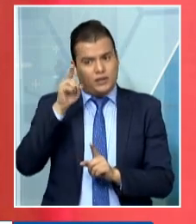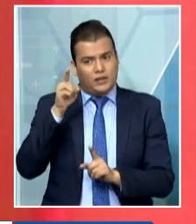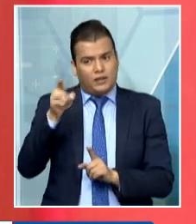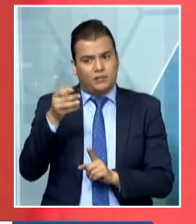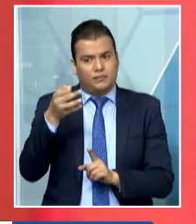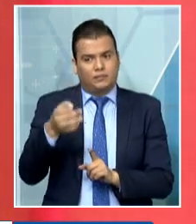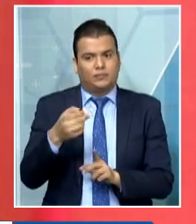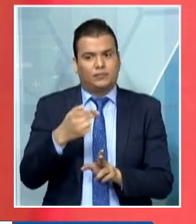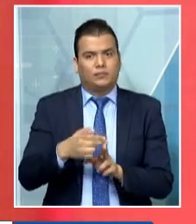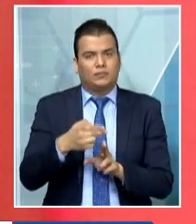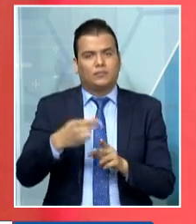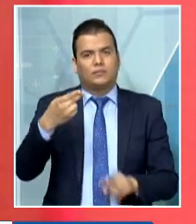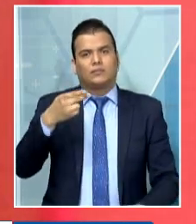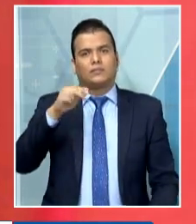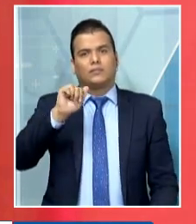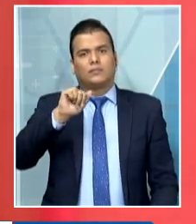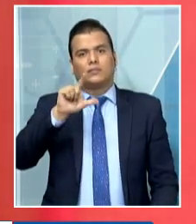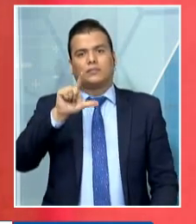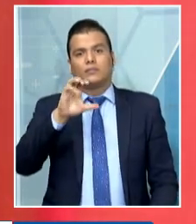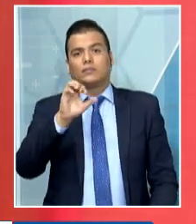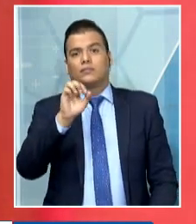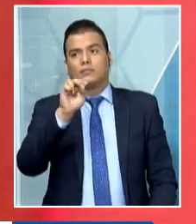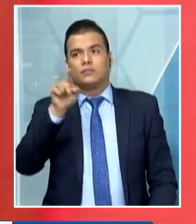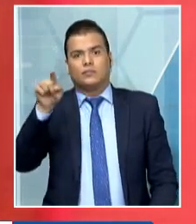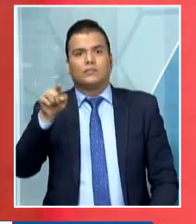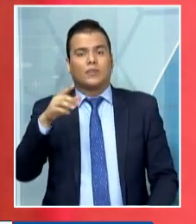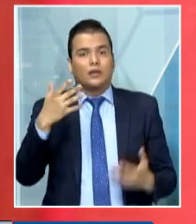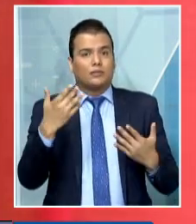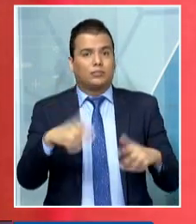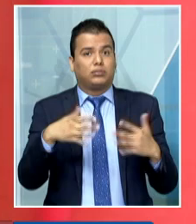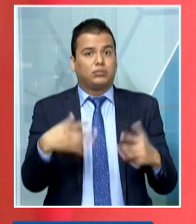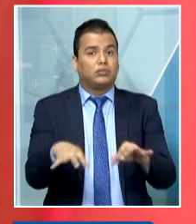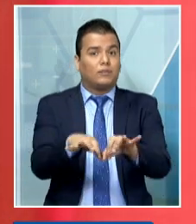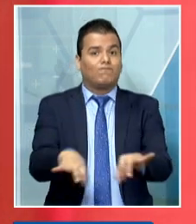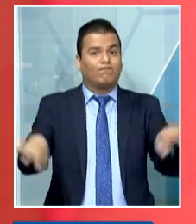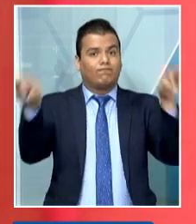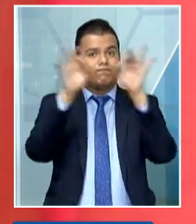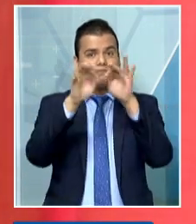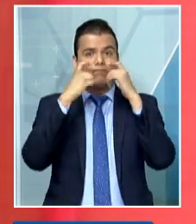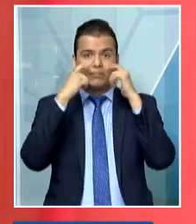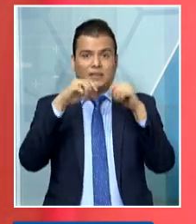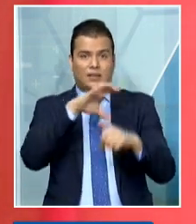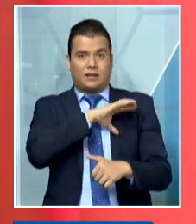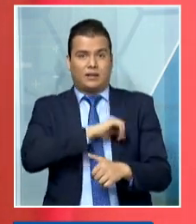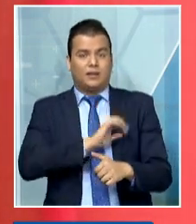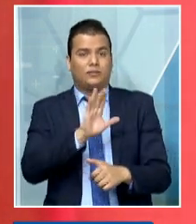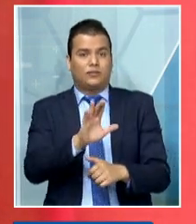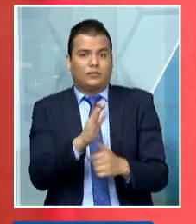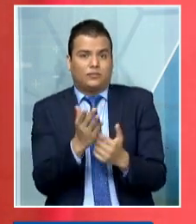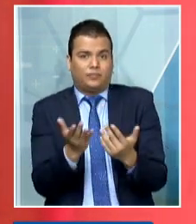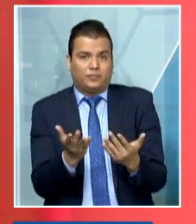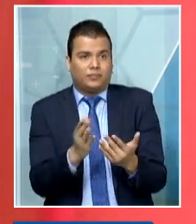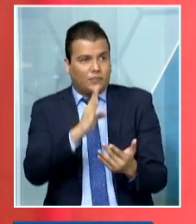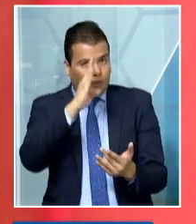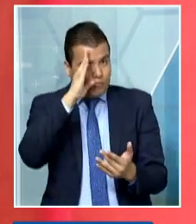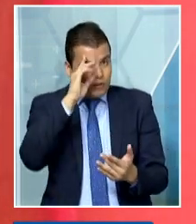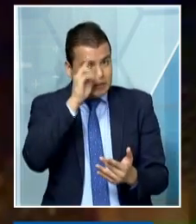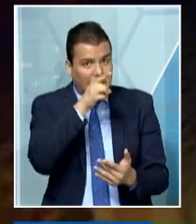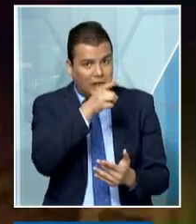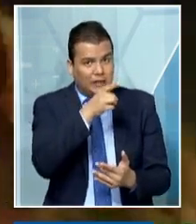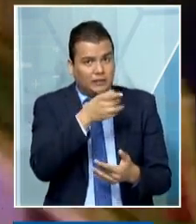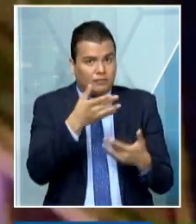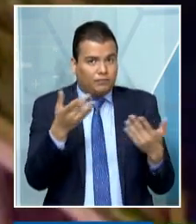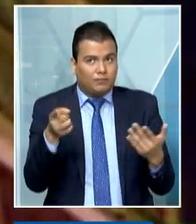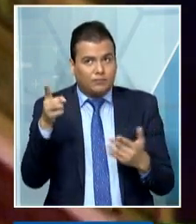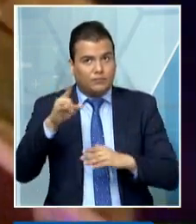Halcón, es una herramienta tecnológica y operativa de mucha importancia para nuestra ciudad. Junto con la policía,